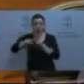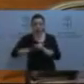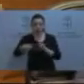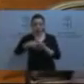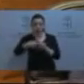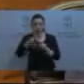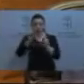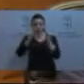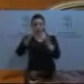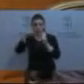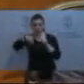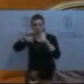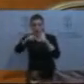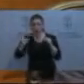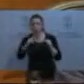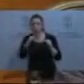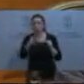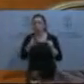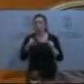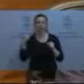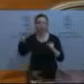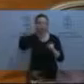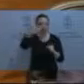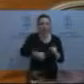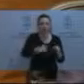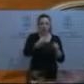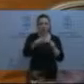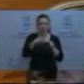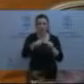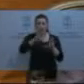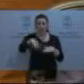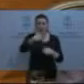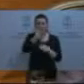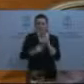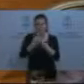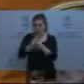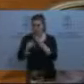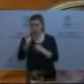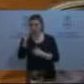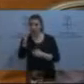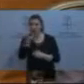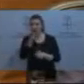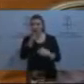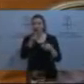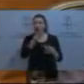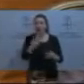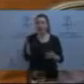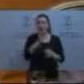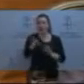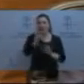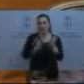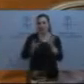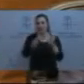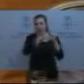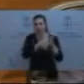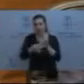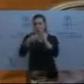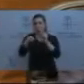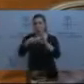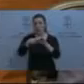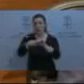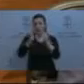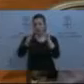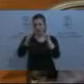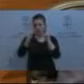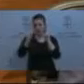Asturias, por políticas llevadas a cabo durante muchos años, equivocadas y erróneas, pues ahora hay que tomar decisiones respecto a las plazas educativas.